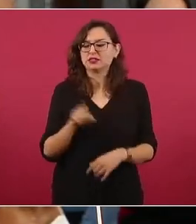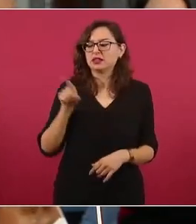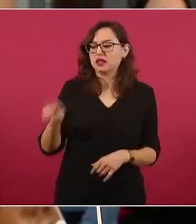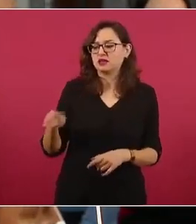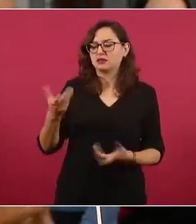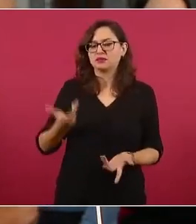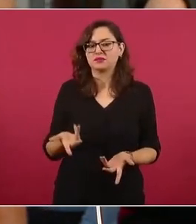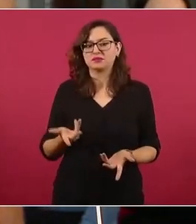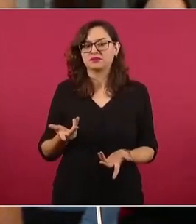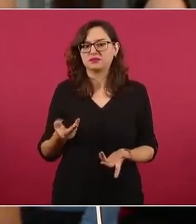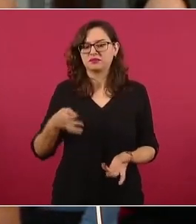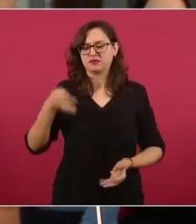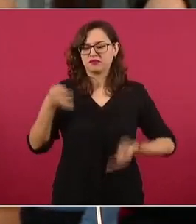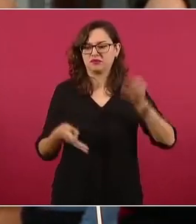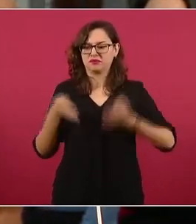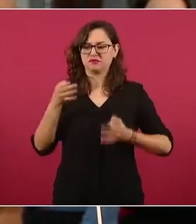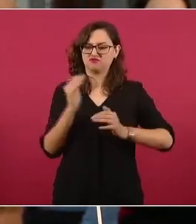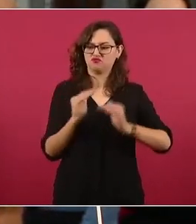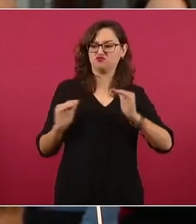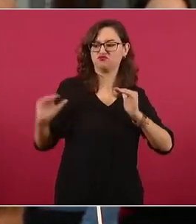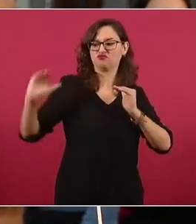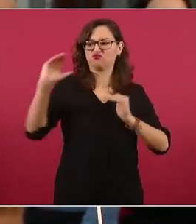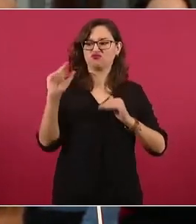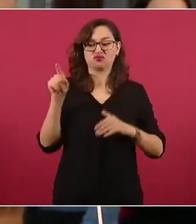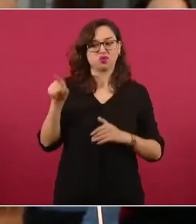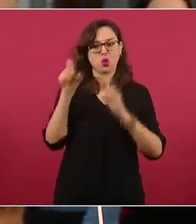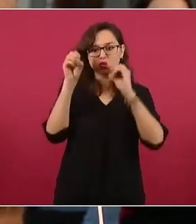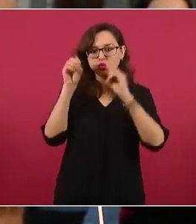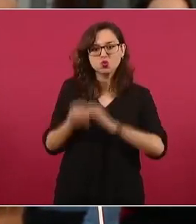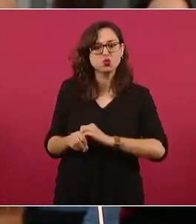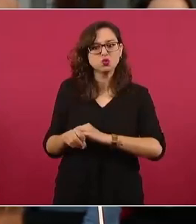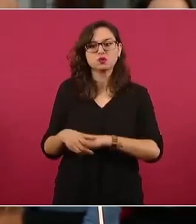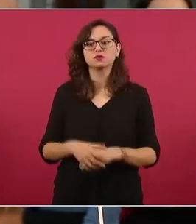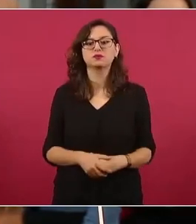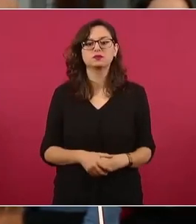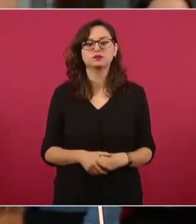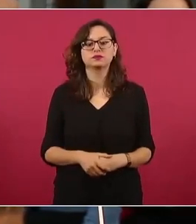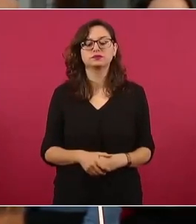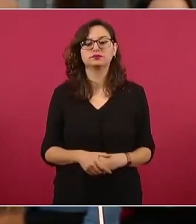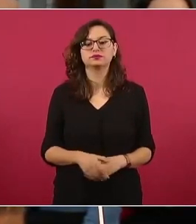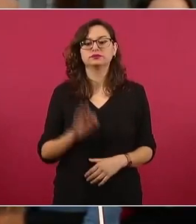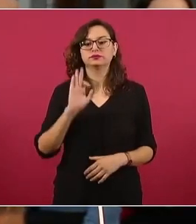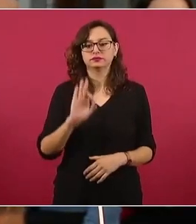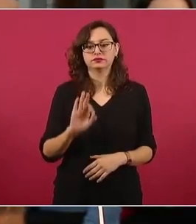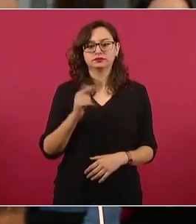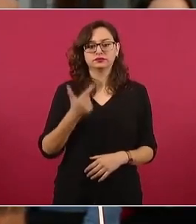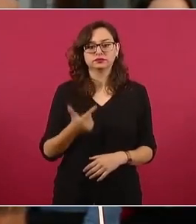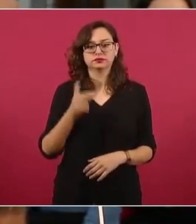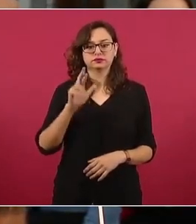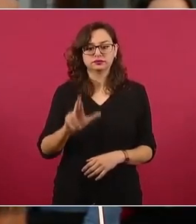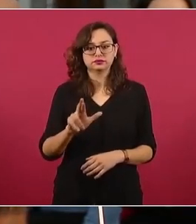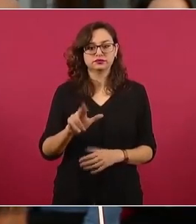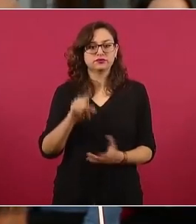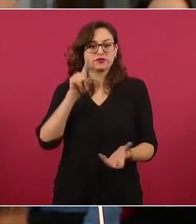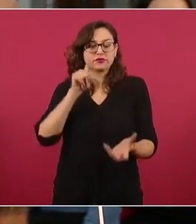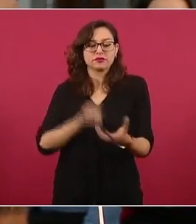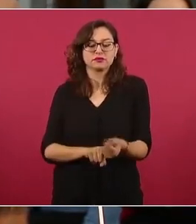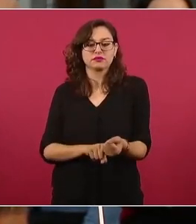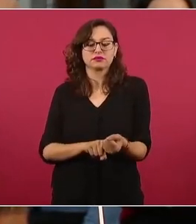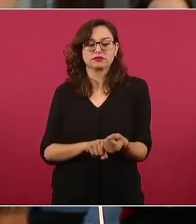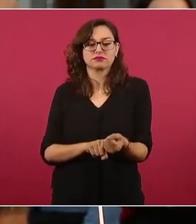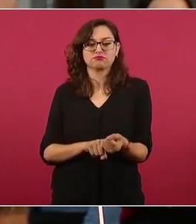eslabón más oscuro de la 4T, que la Fiscalía General de la República se ha convertido en una